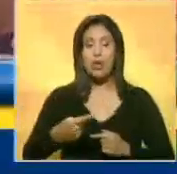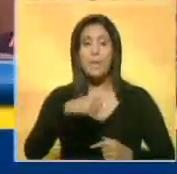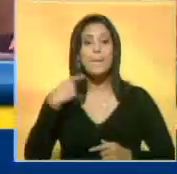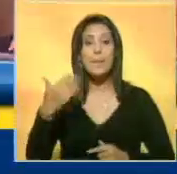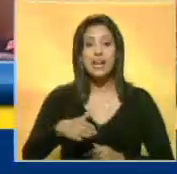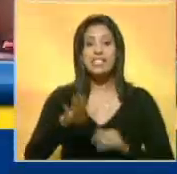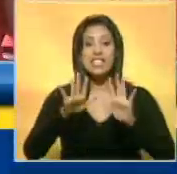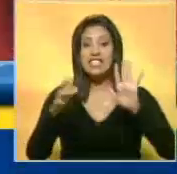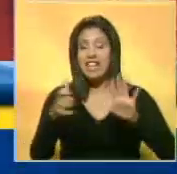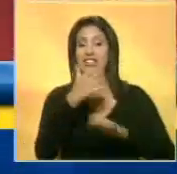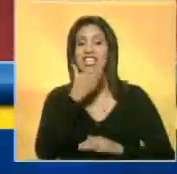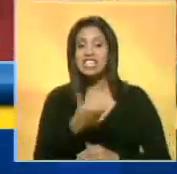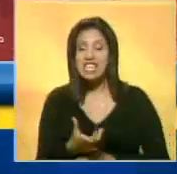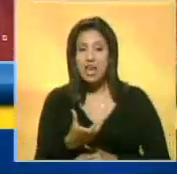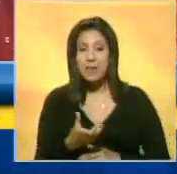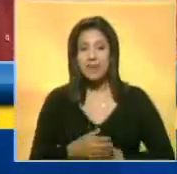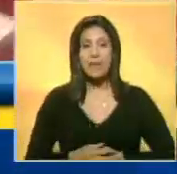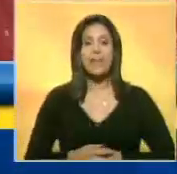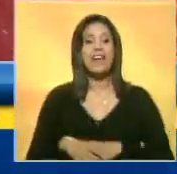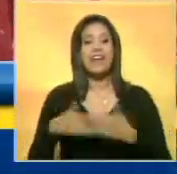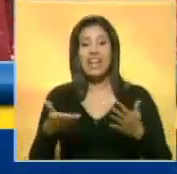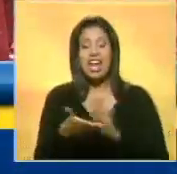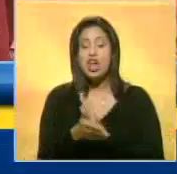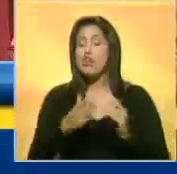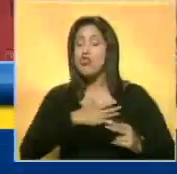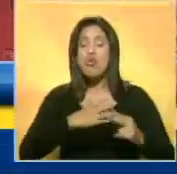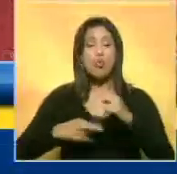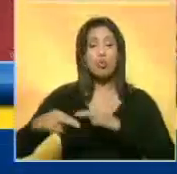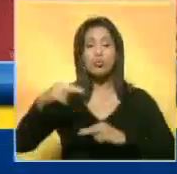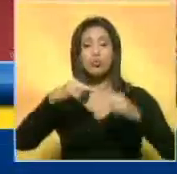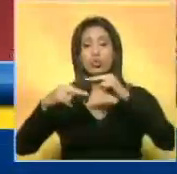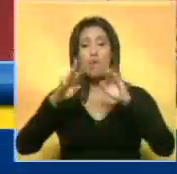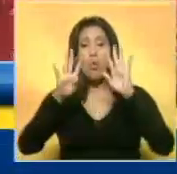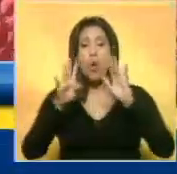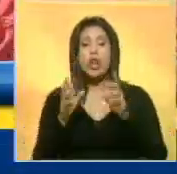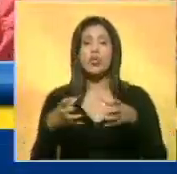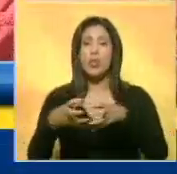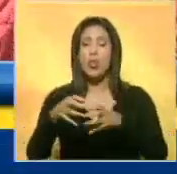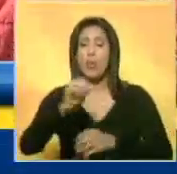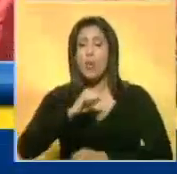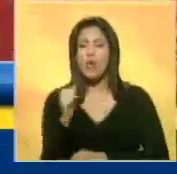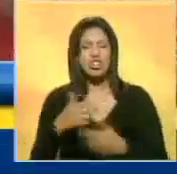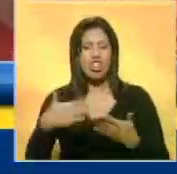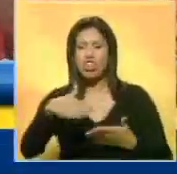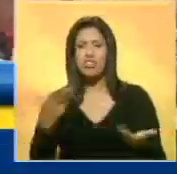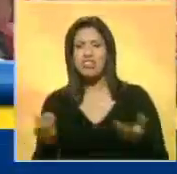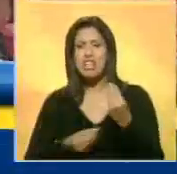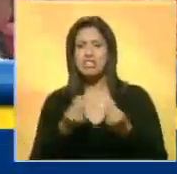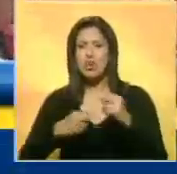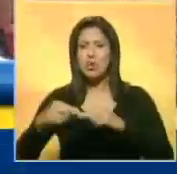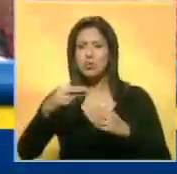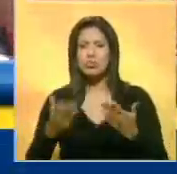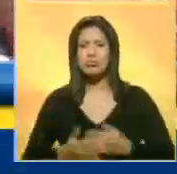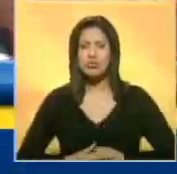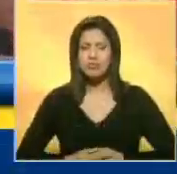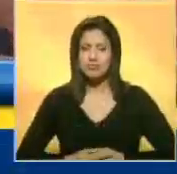perdedor el 16 de diciembre que iba a construir 4 módulos policiales. ¿Dónde están los módulos